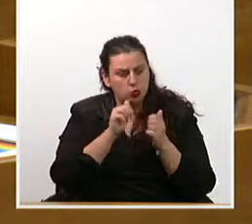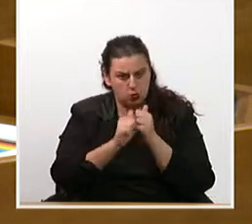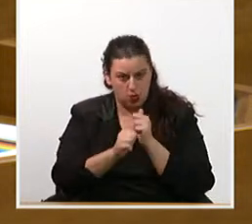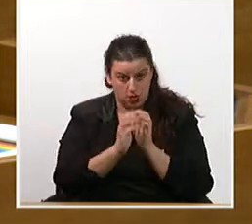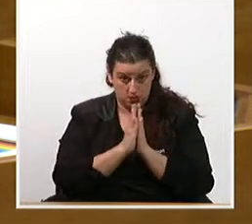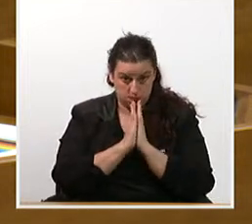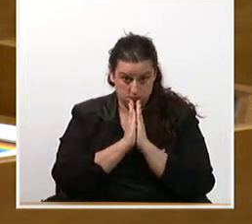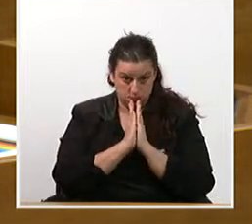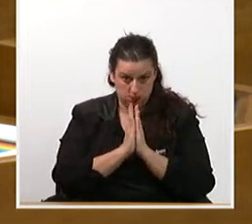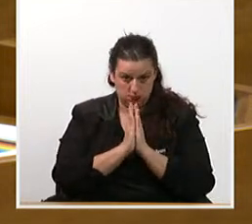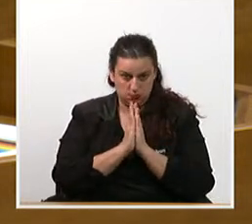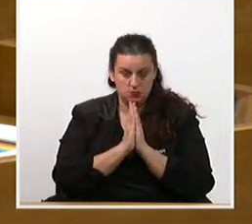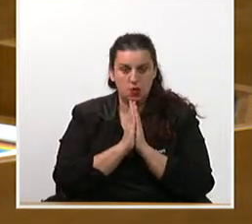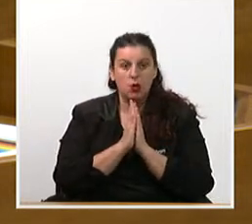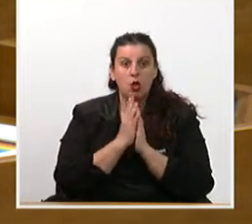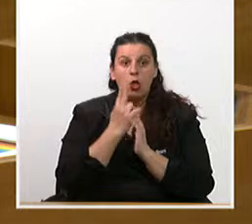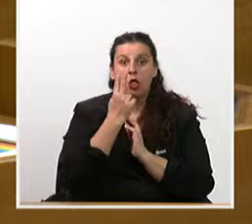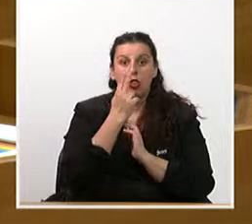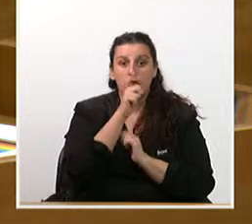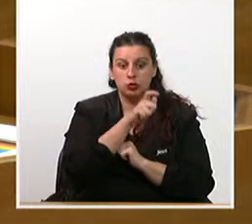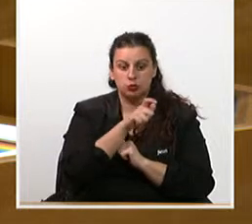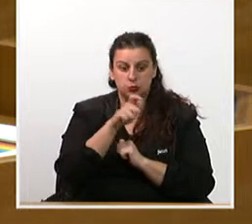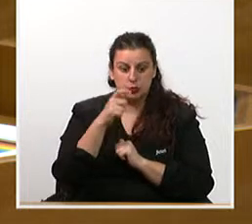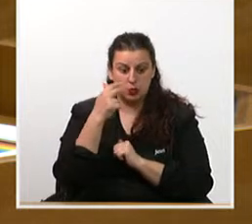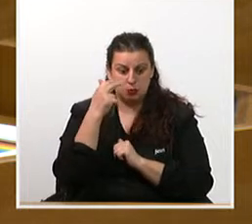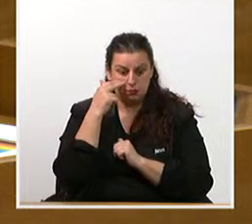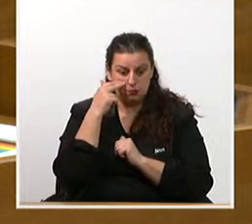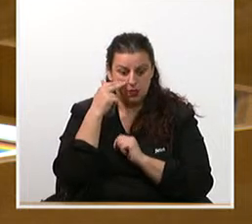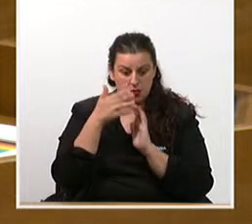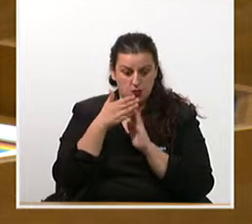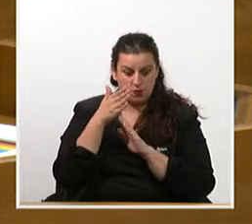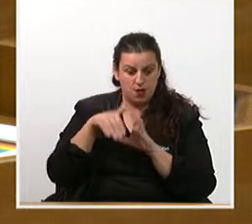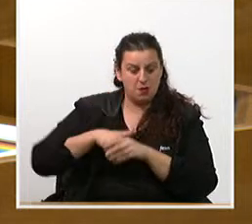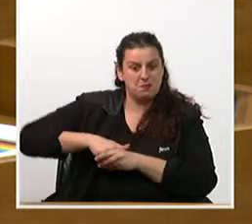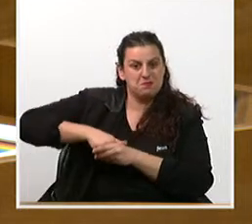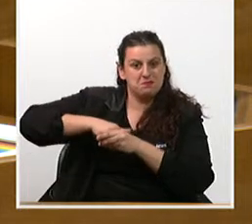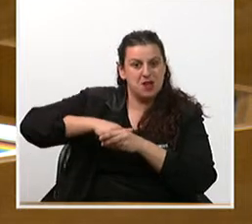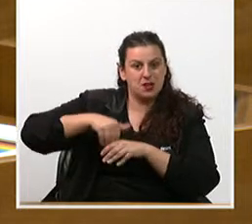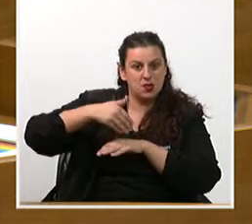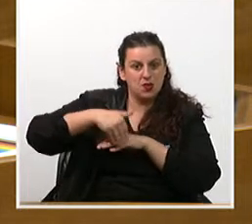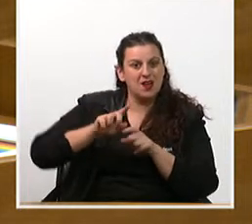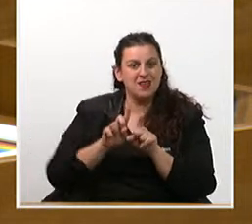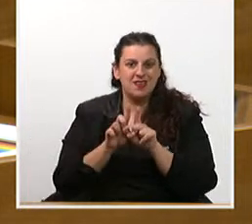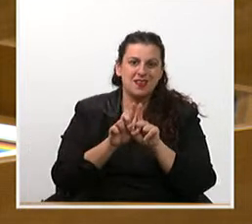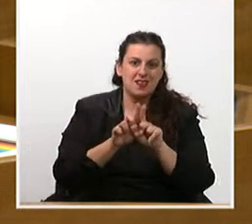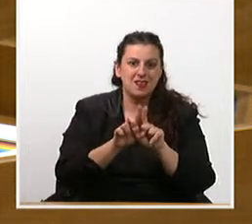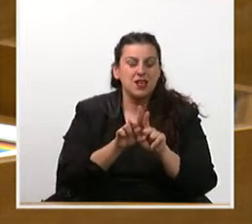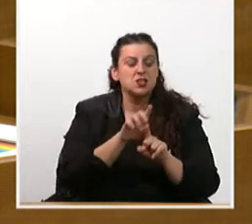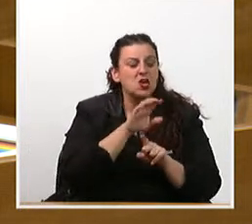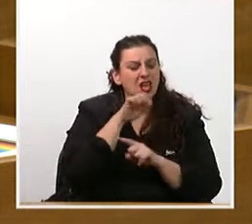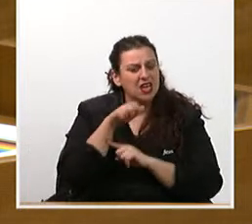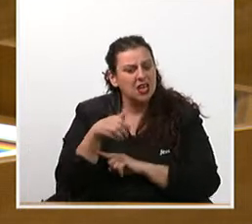conus dos person car pas